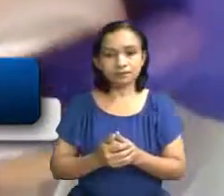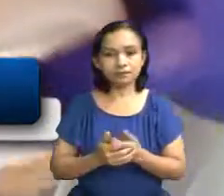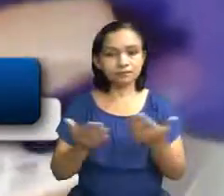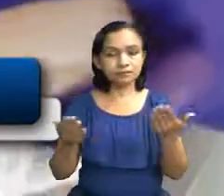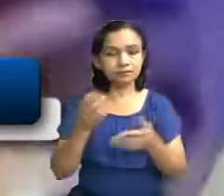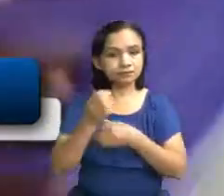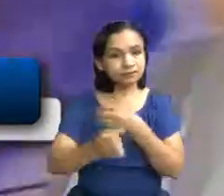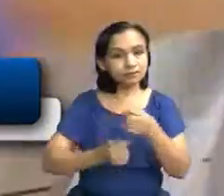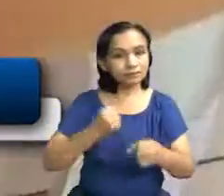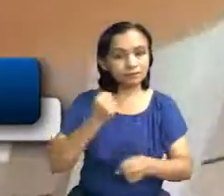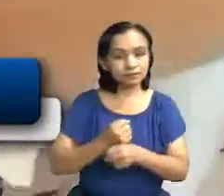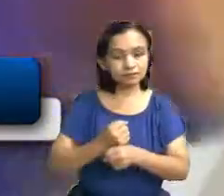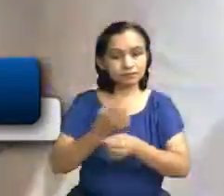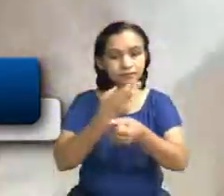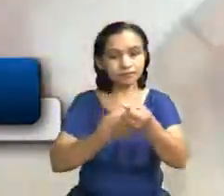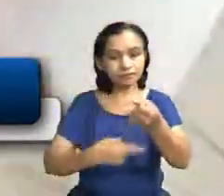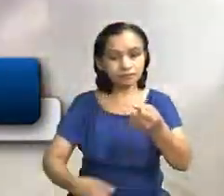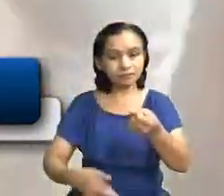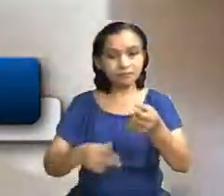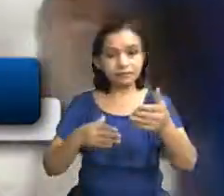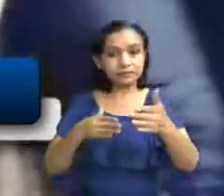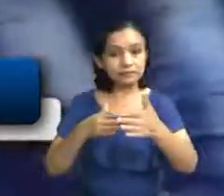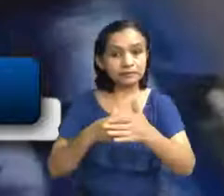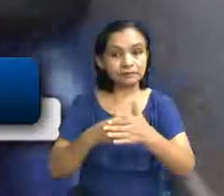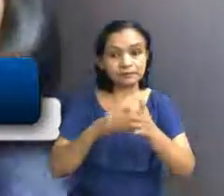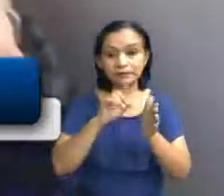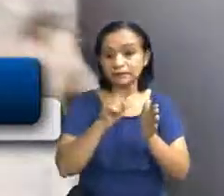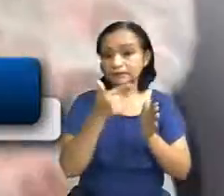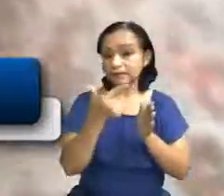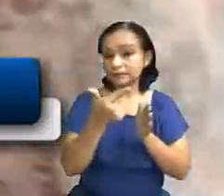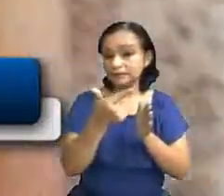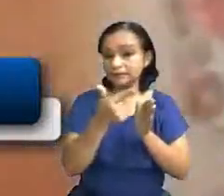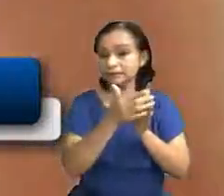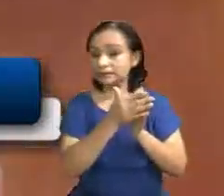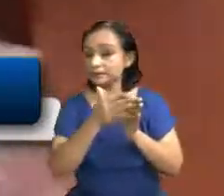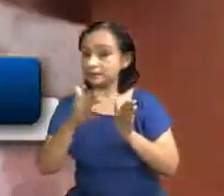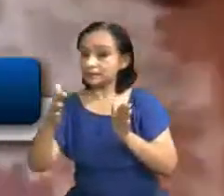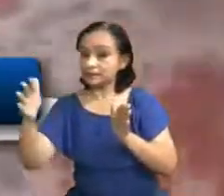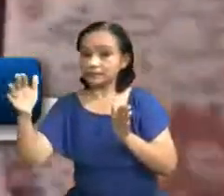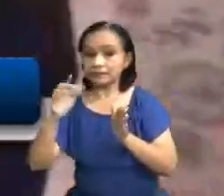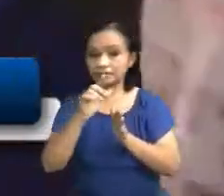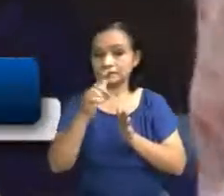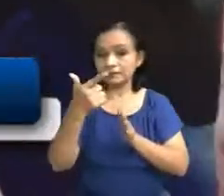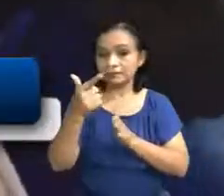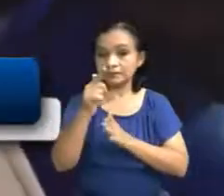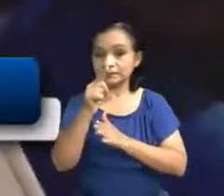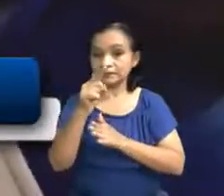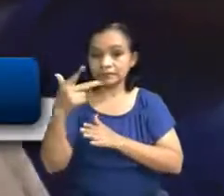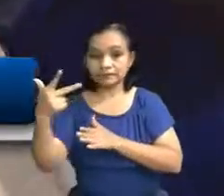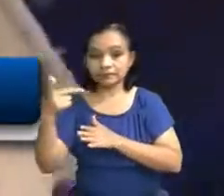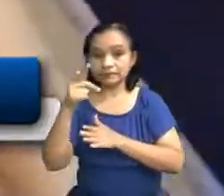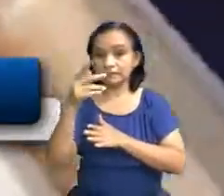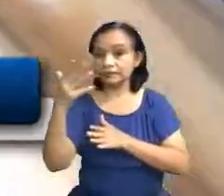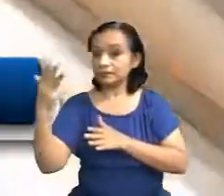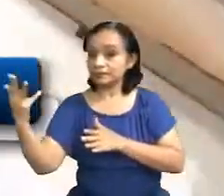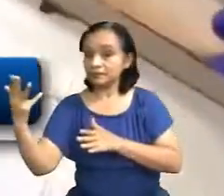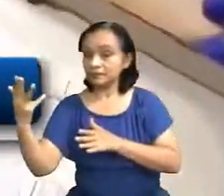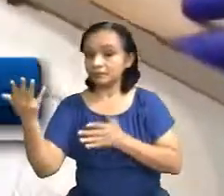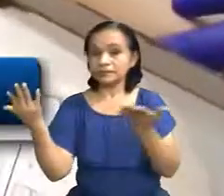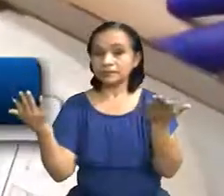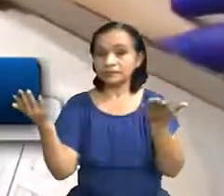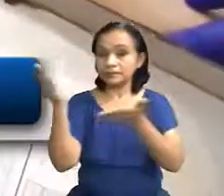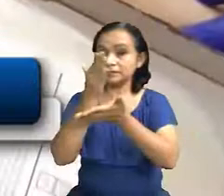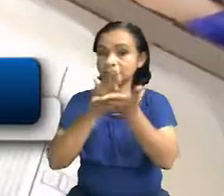y la edad de las donaciones de sangre pues tiene un límite, es de 17 claro. En adelante, ¿verdad? 17, 18, 19. Entonces ya hay menos